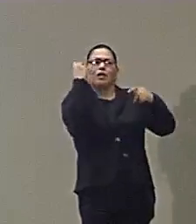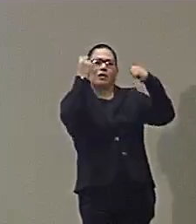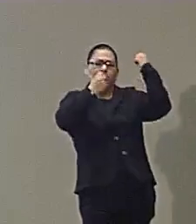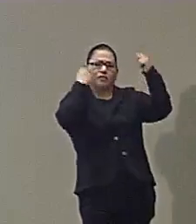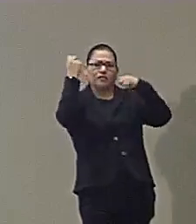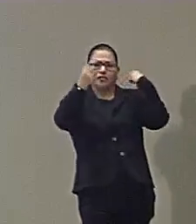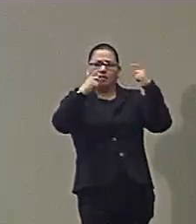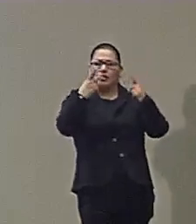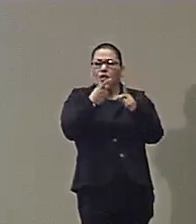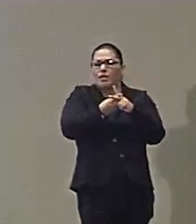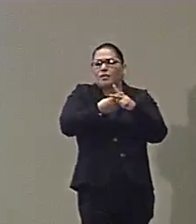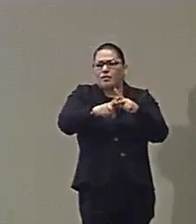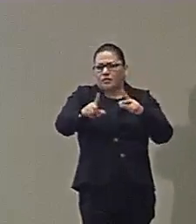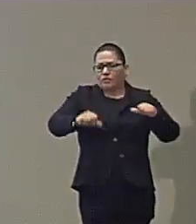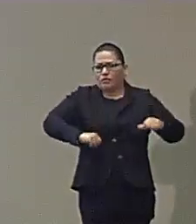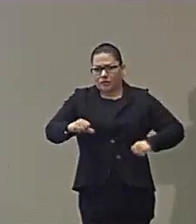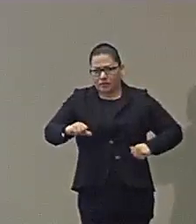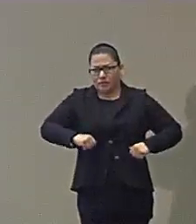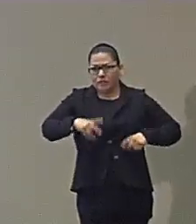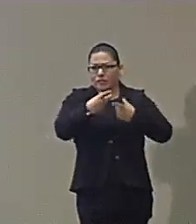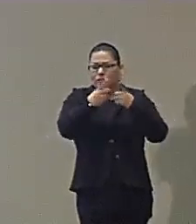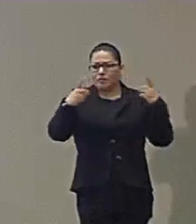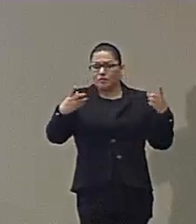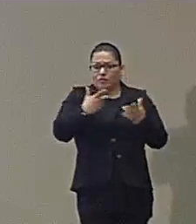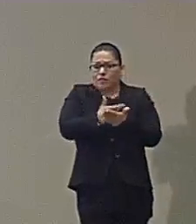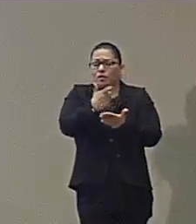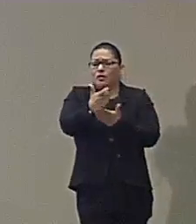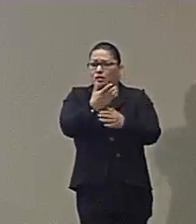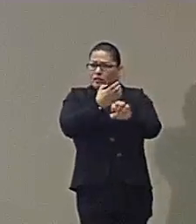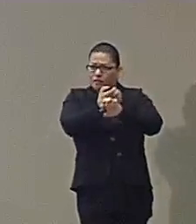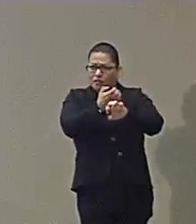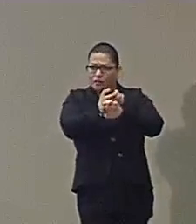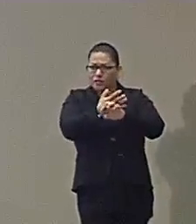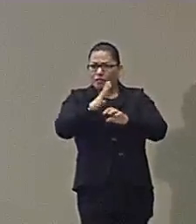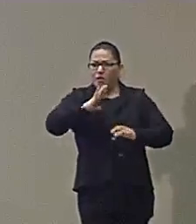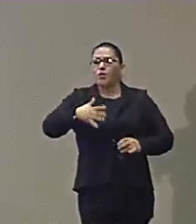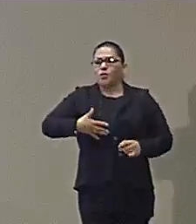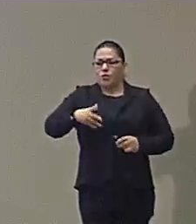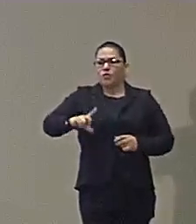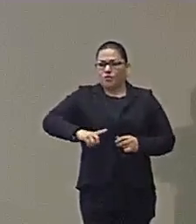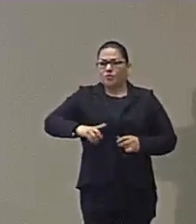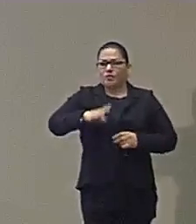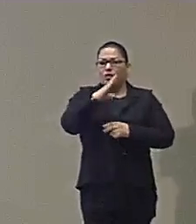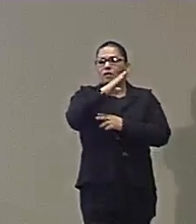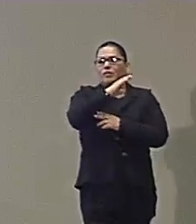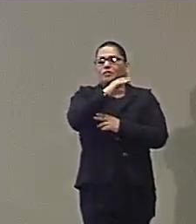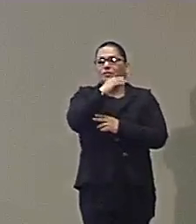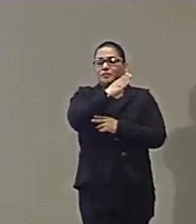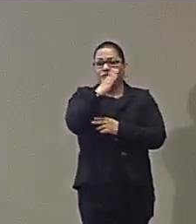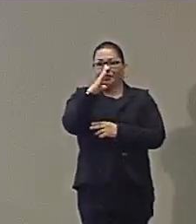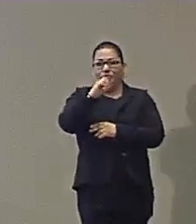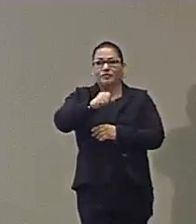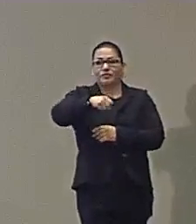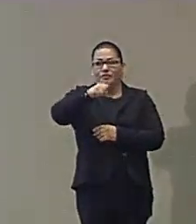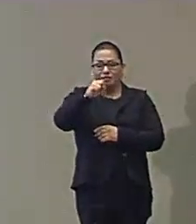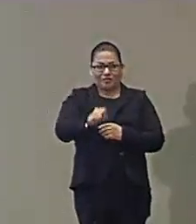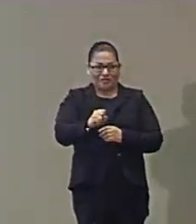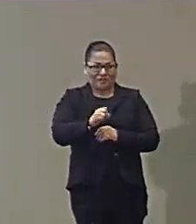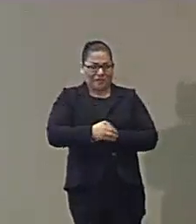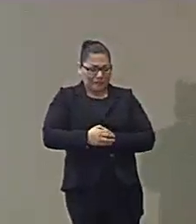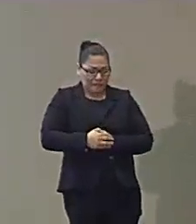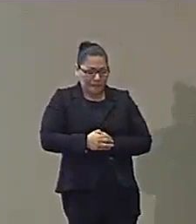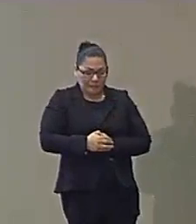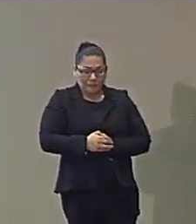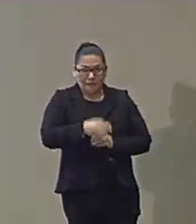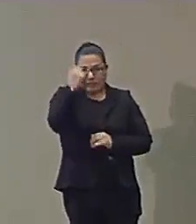actividad económica que desarrollamos en el estado que me honro en gobernar baja california sur para que se den una idea